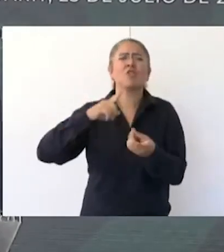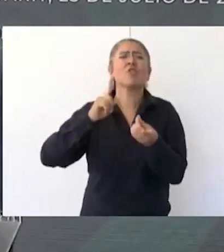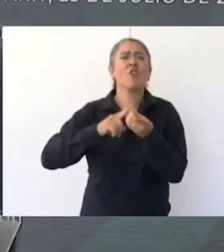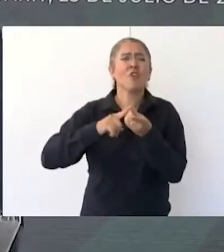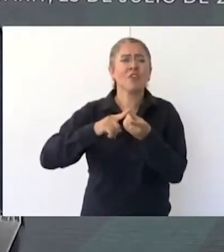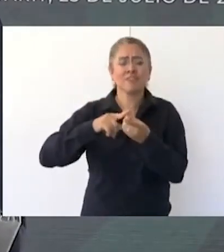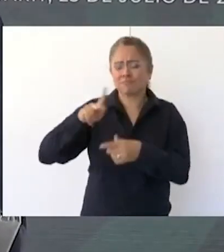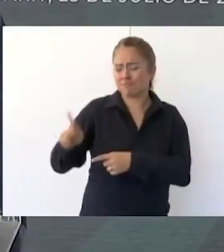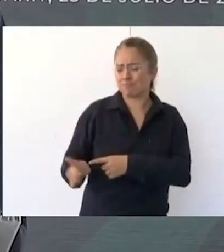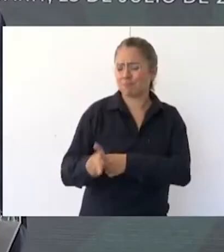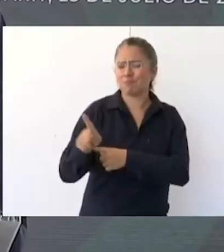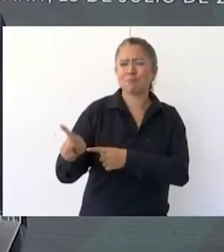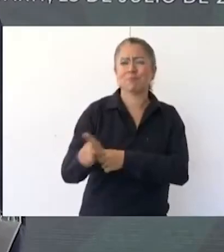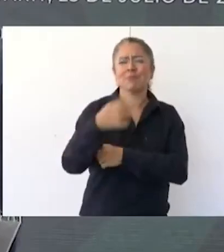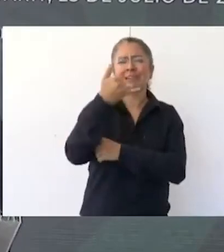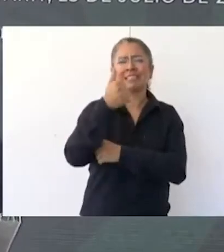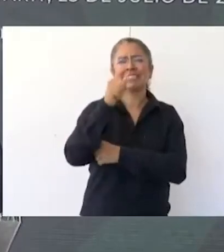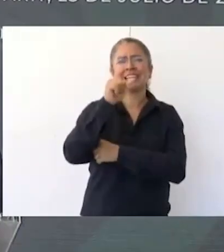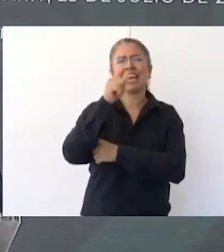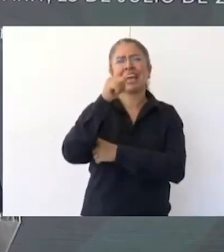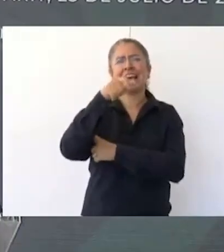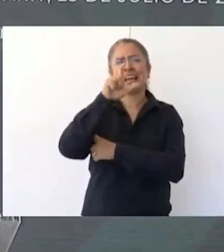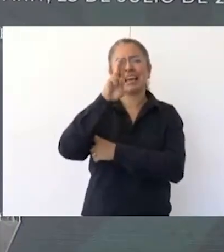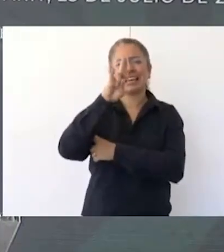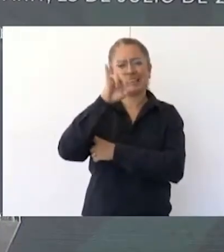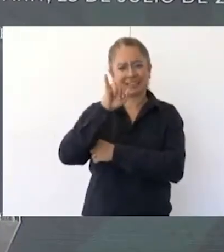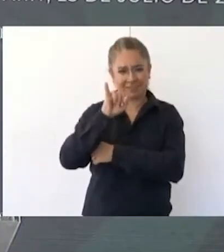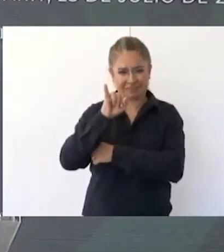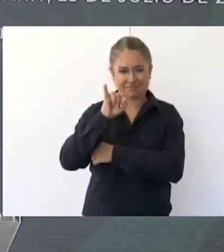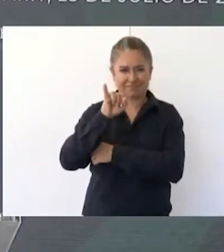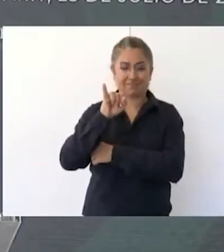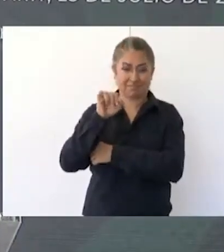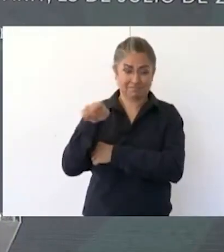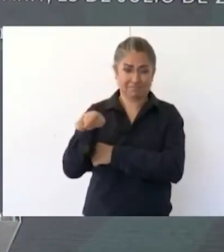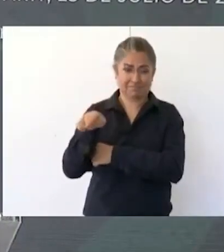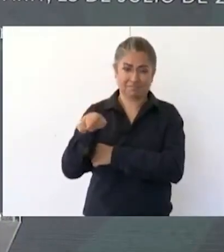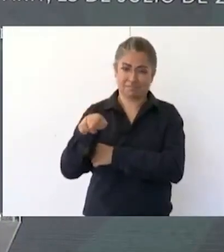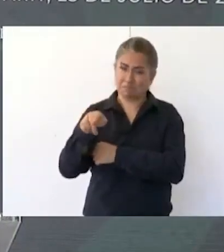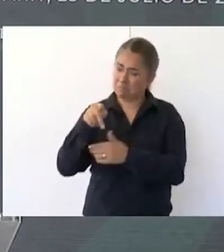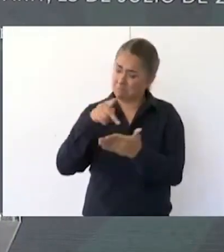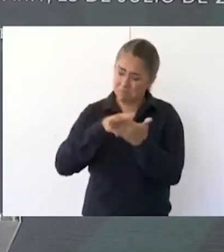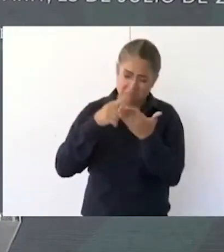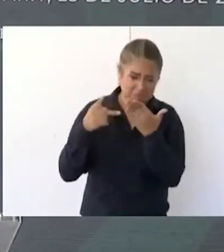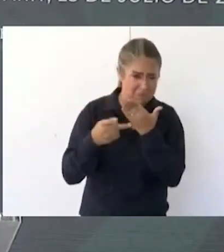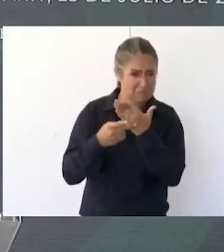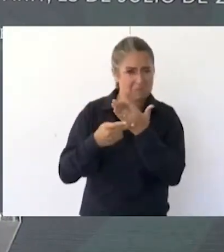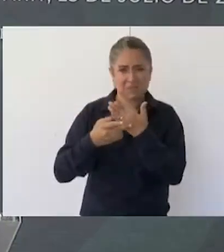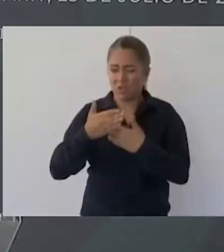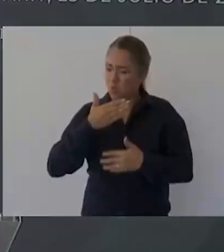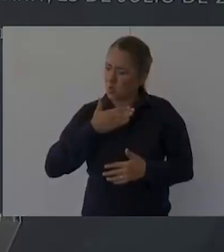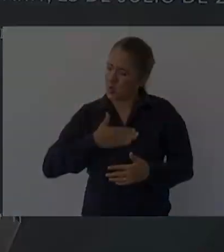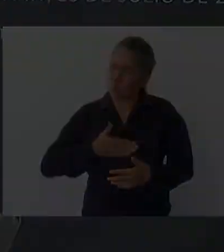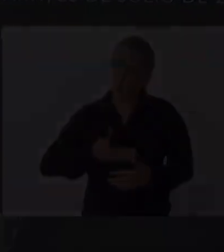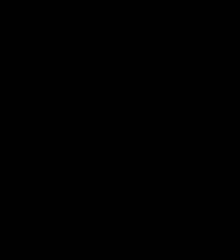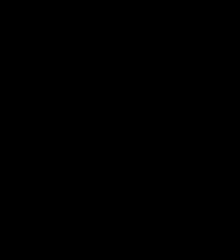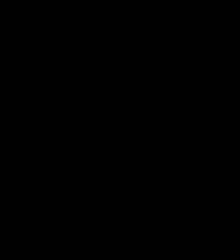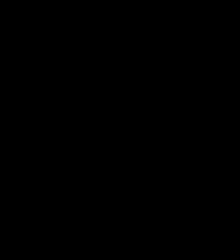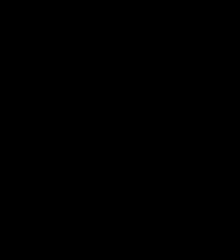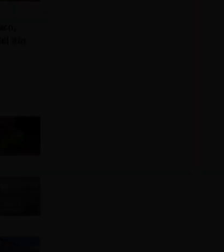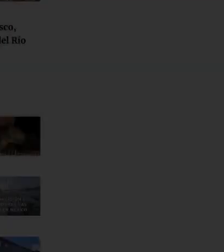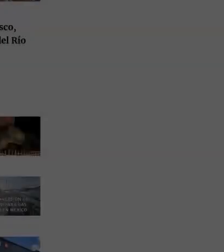yaquis, en el plan de justicia a los pueblos yaquis.